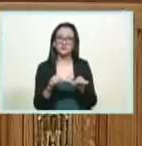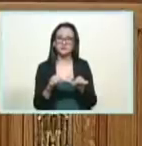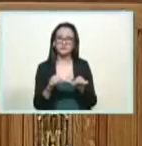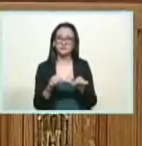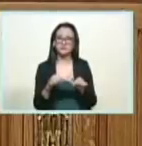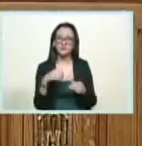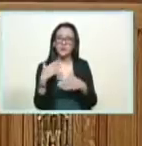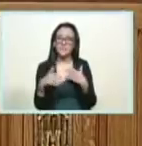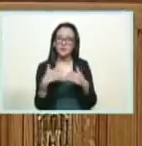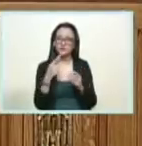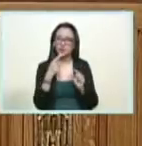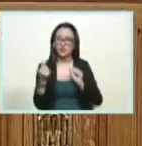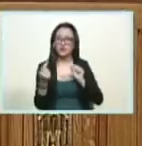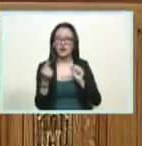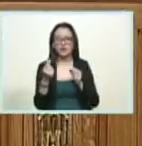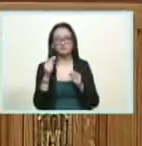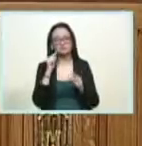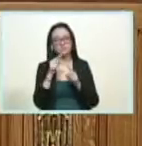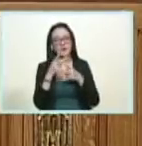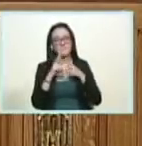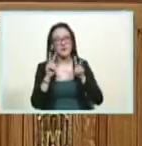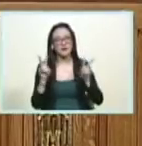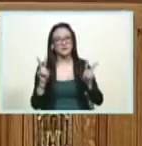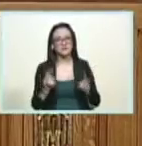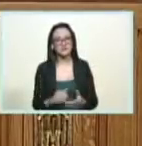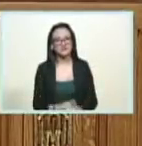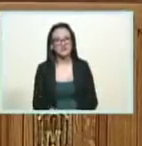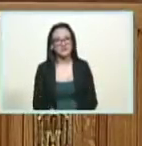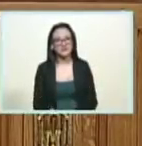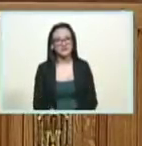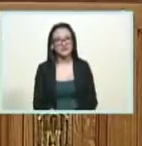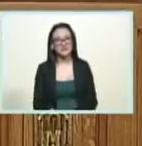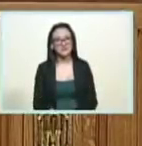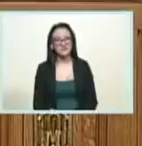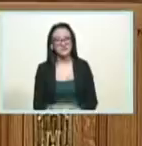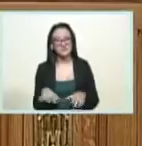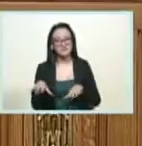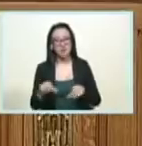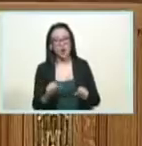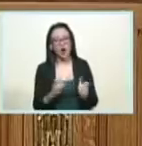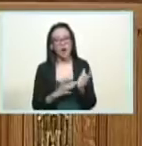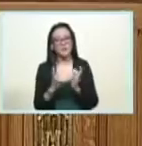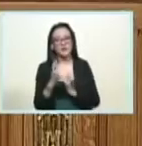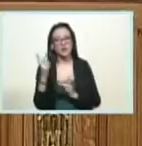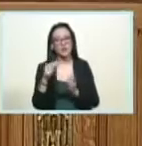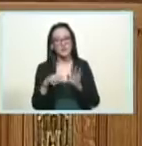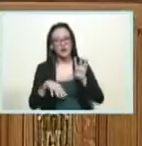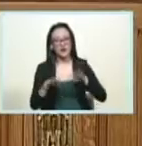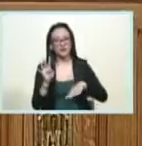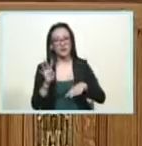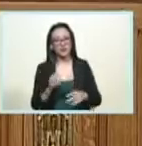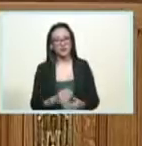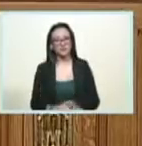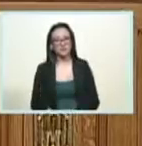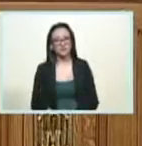de los procesos de diálogos por la paz que había instalado desde abril de